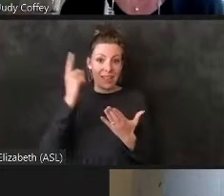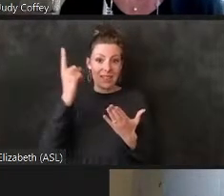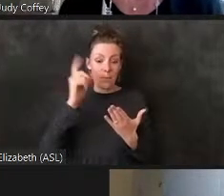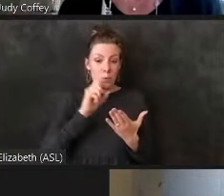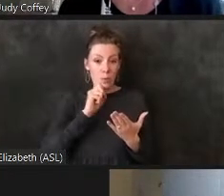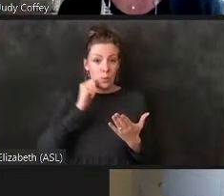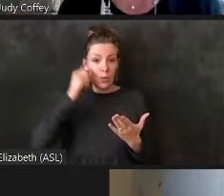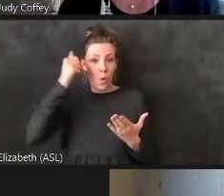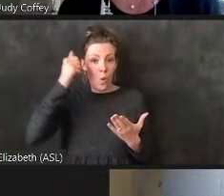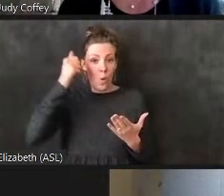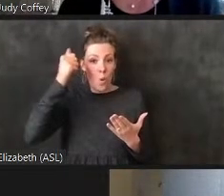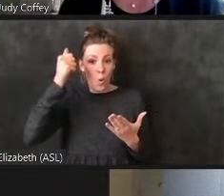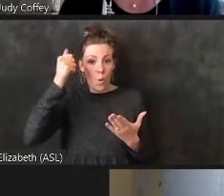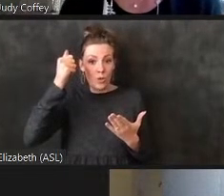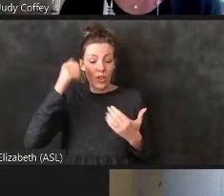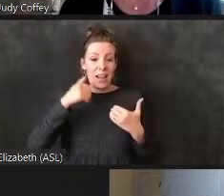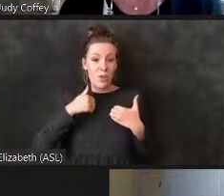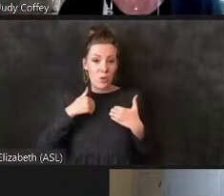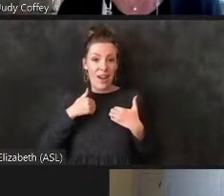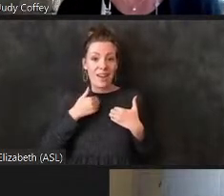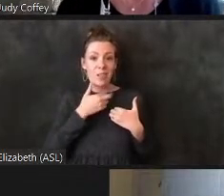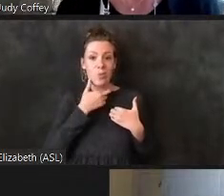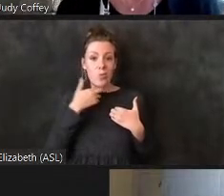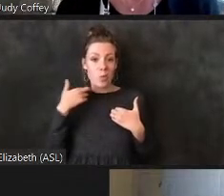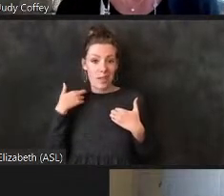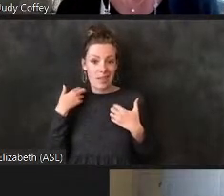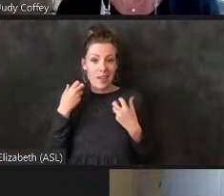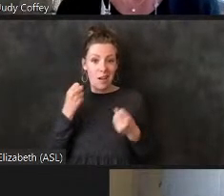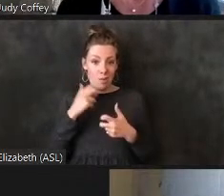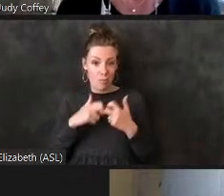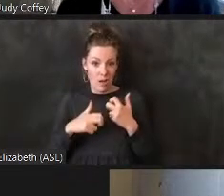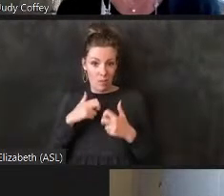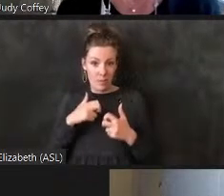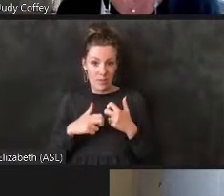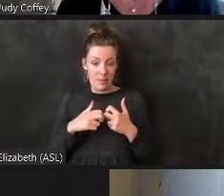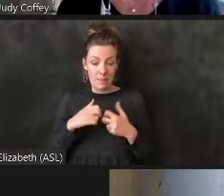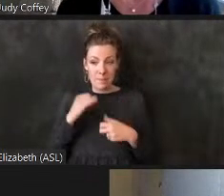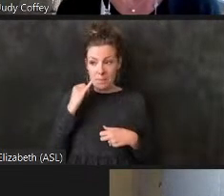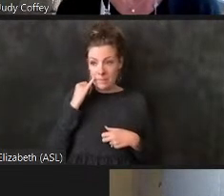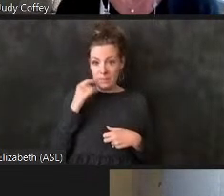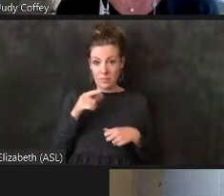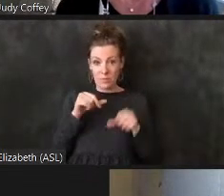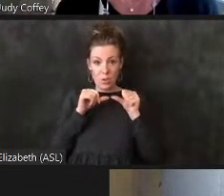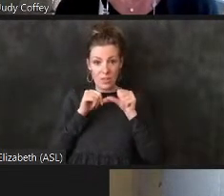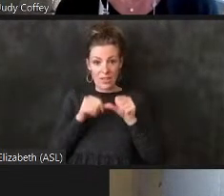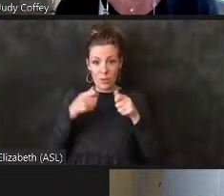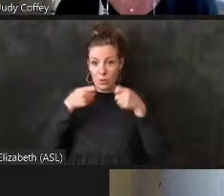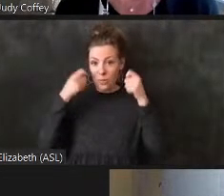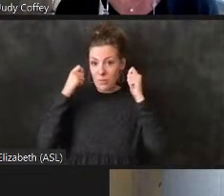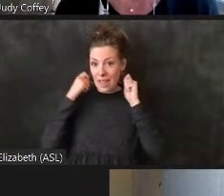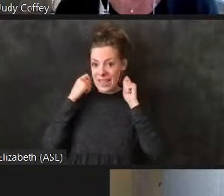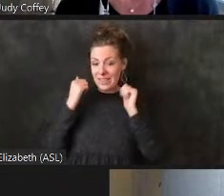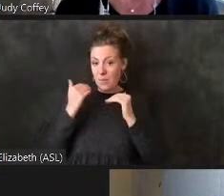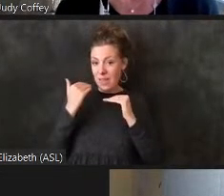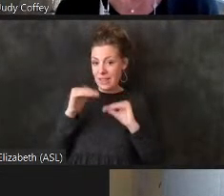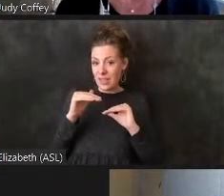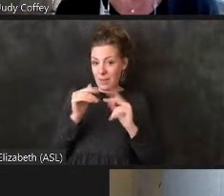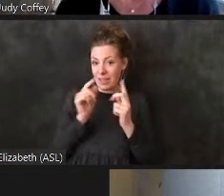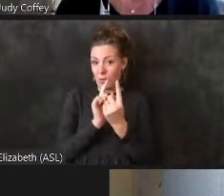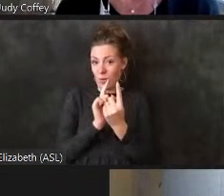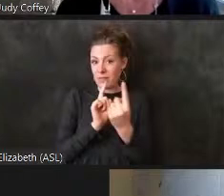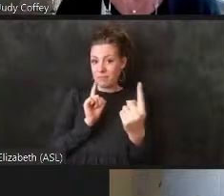va a seguir sucediendo esta contaminación de este virus. Si usted continúa a usar